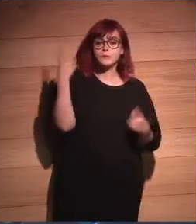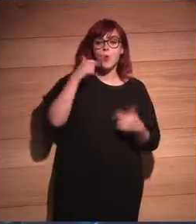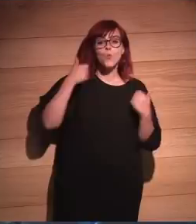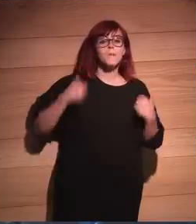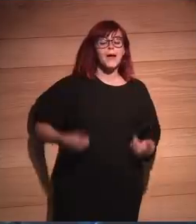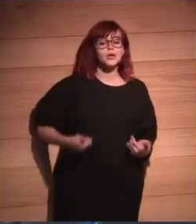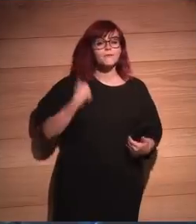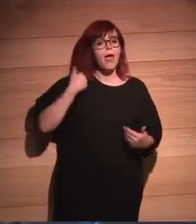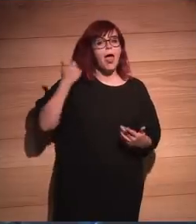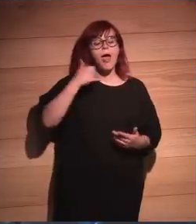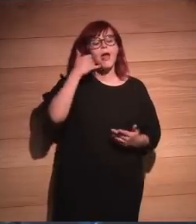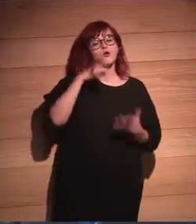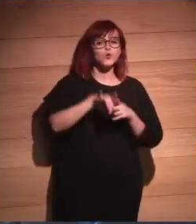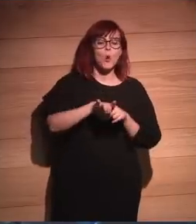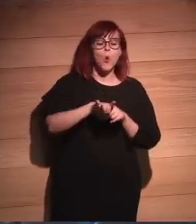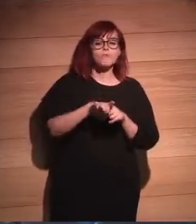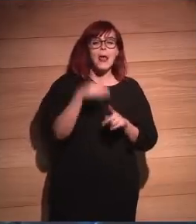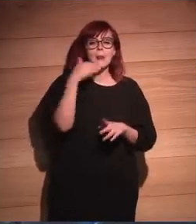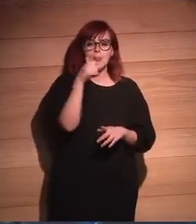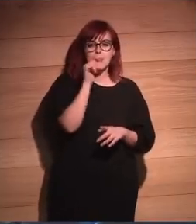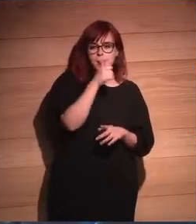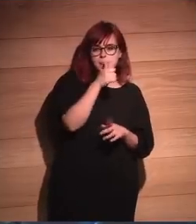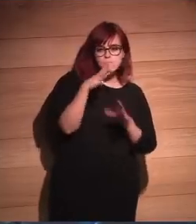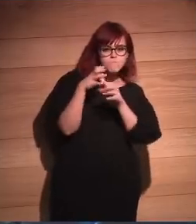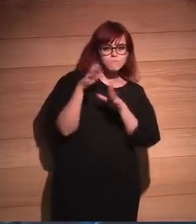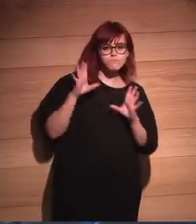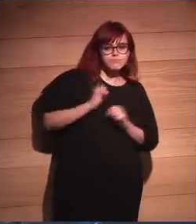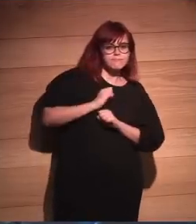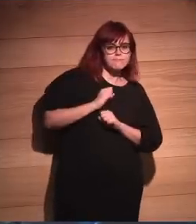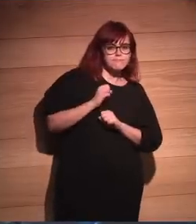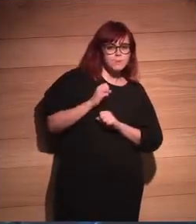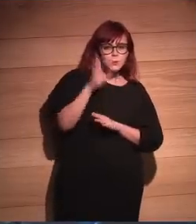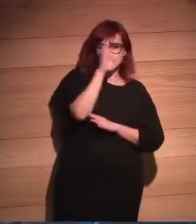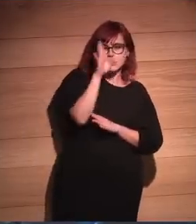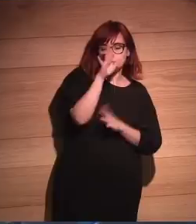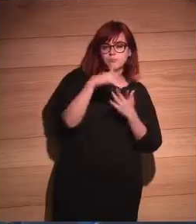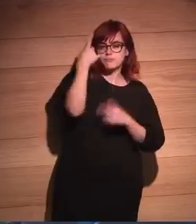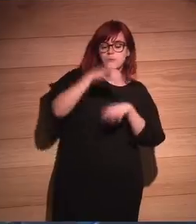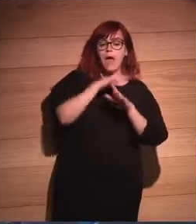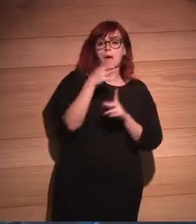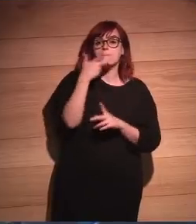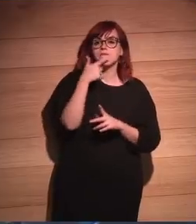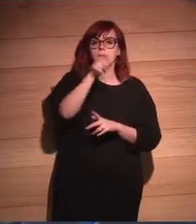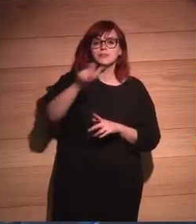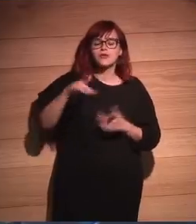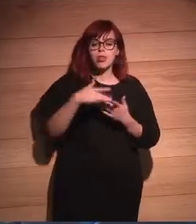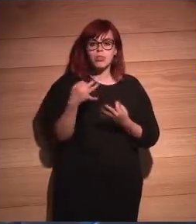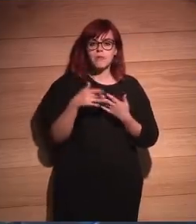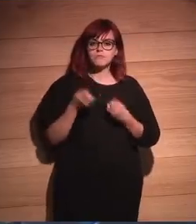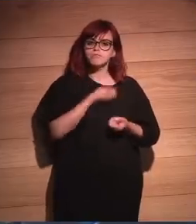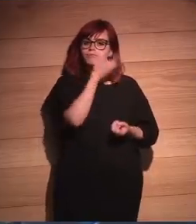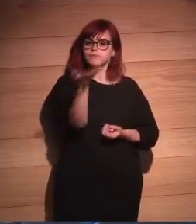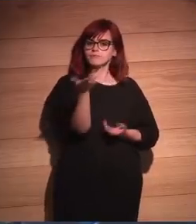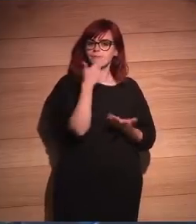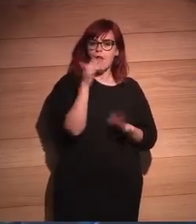ser humano ha dejado de ser una caja negra, en el sentido de que, digamos, antes, para saber cuáles son las preferencias de la gente tenía que exteriorizar